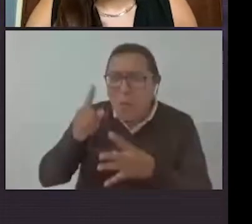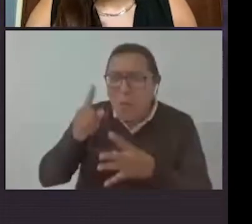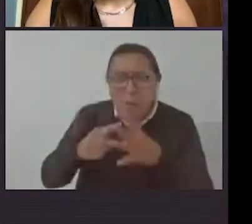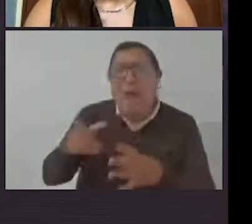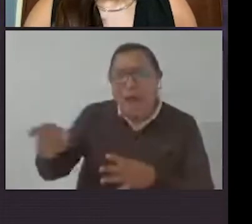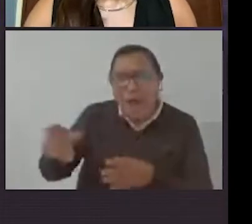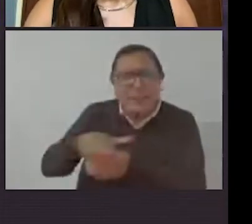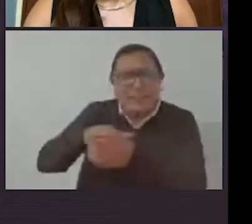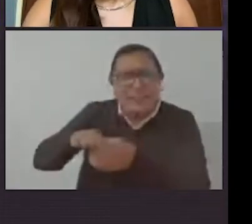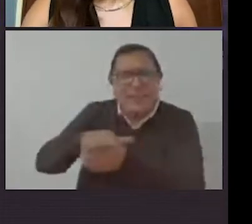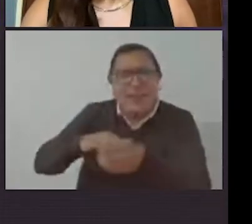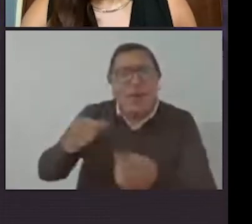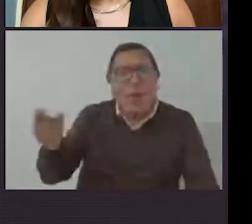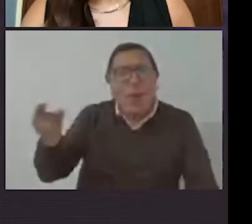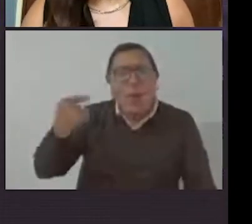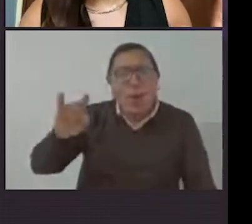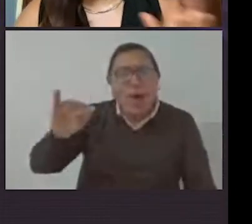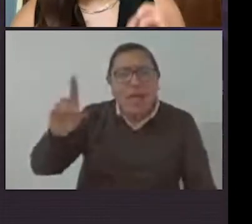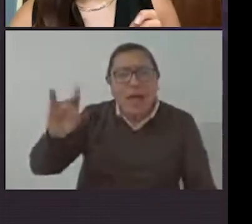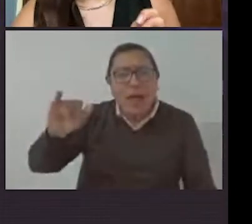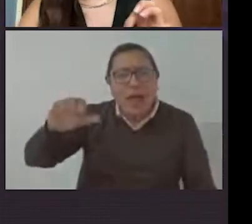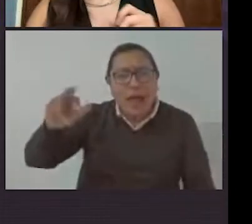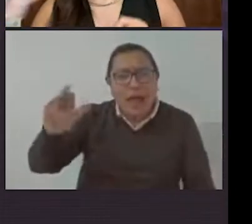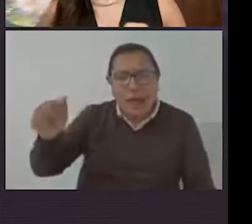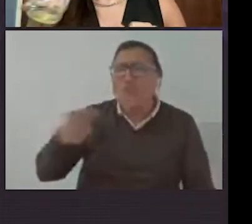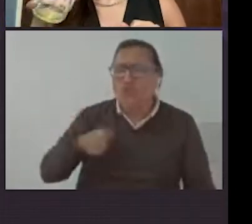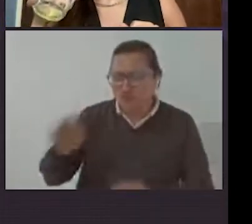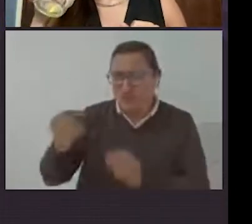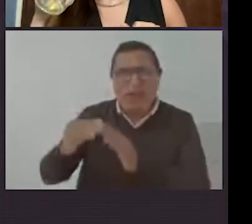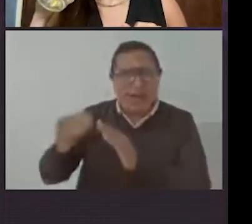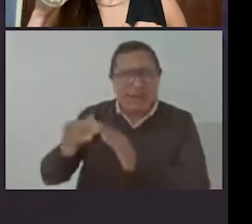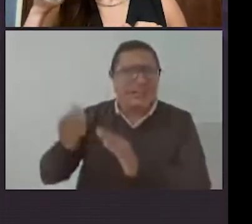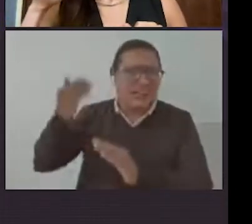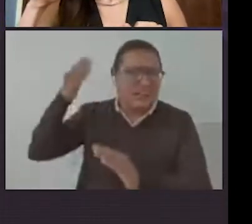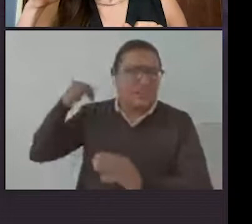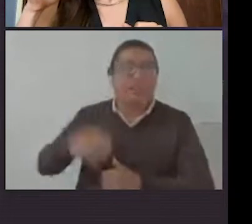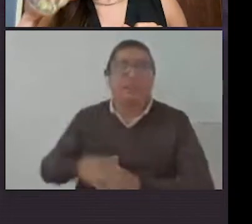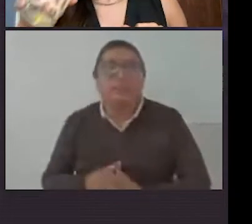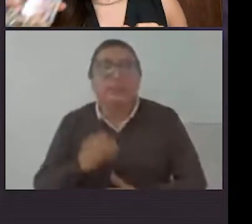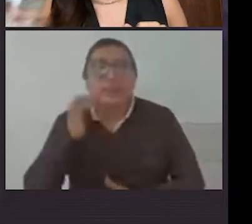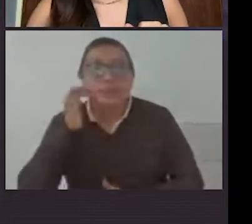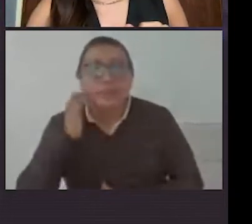tiempo. Reglas del juego rápidamente. Déjenme tomar.